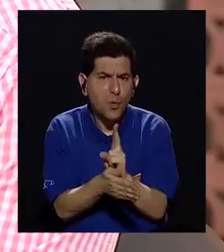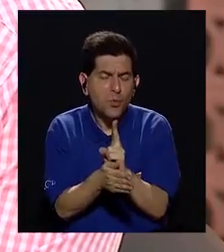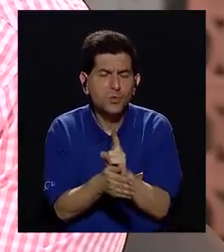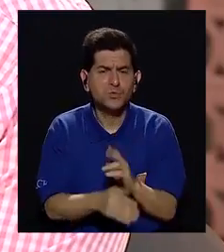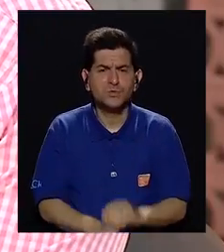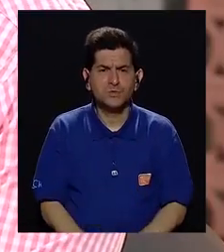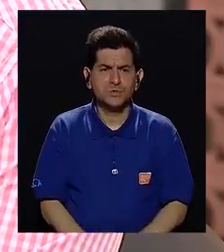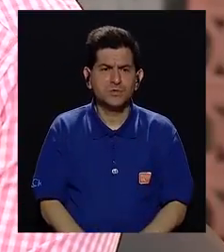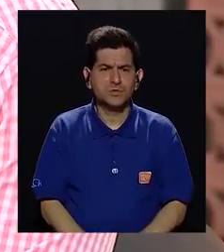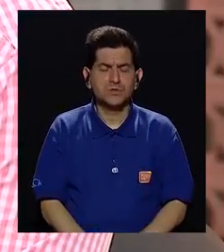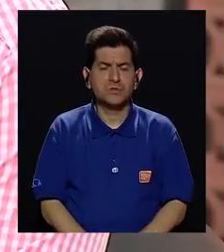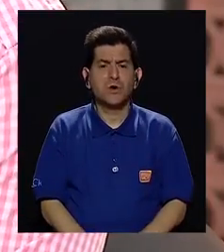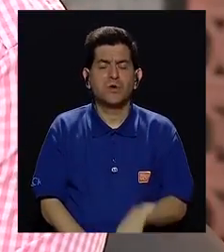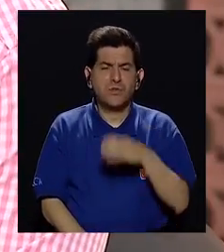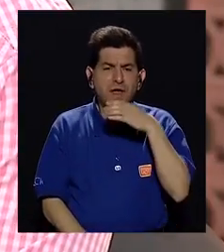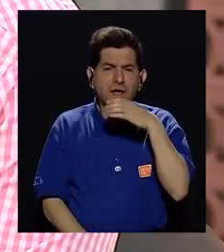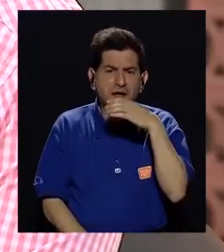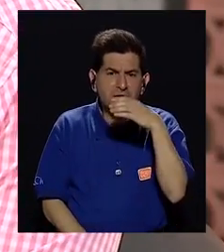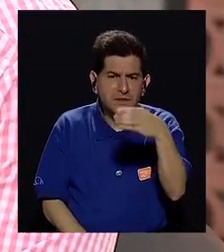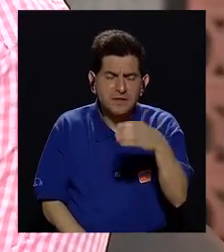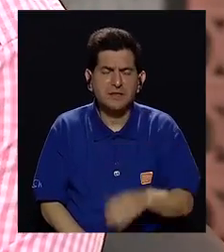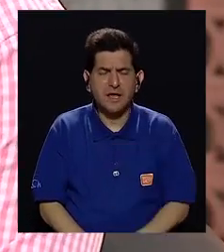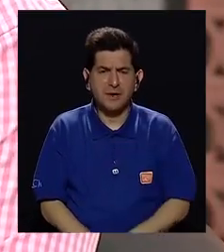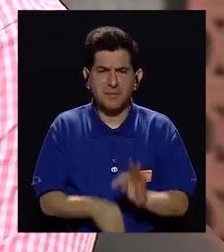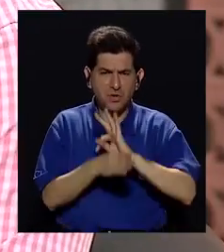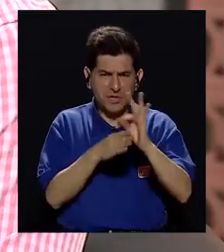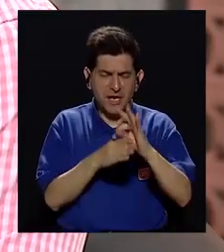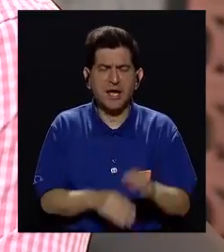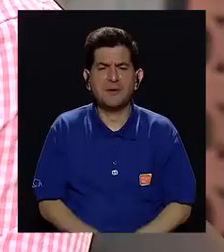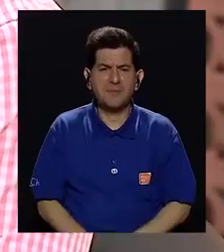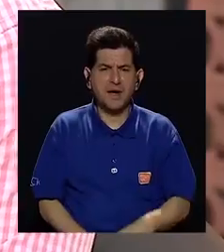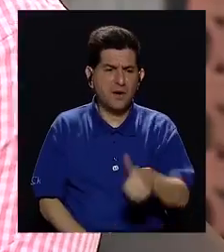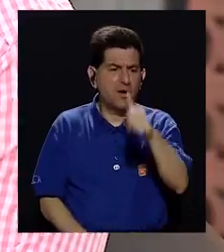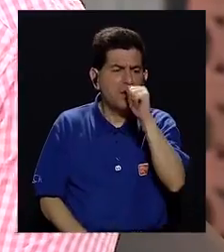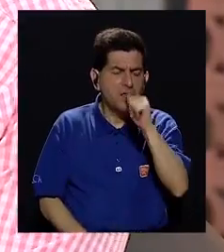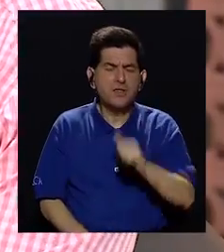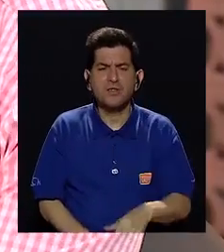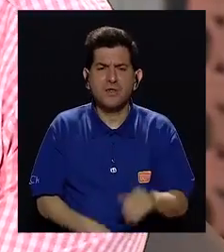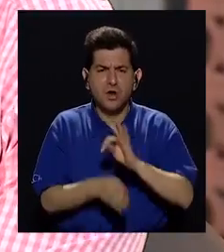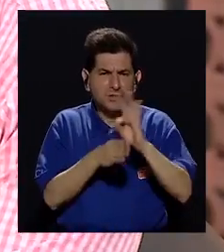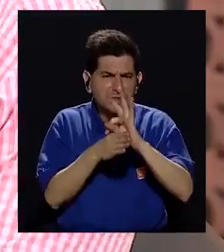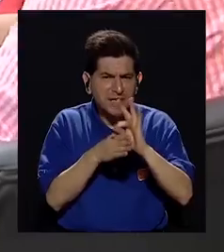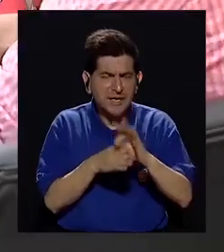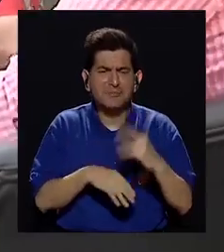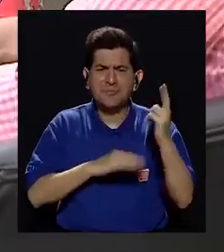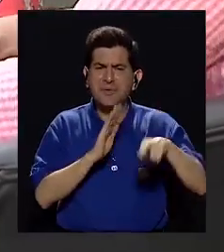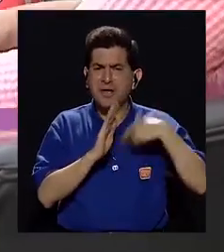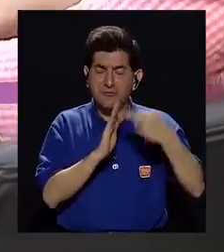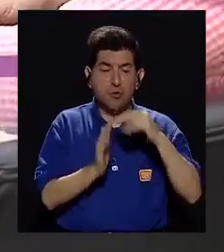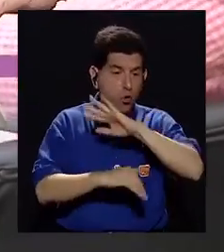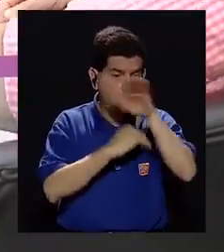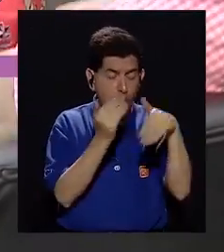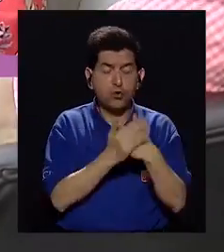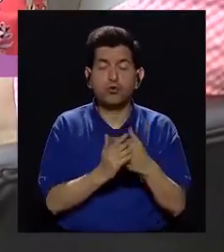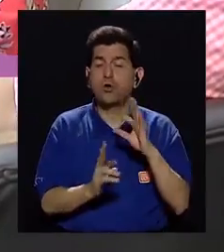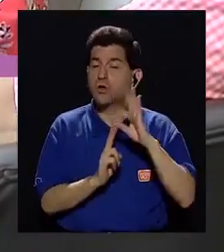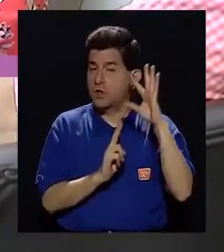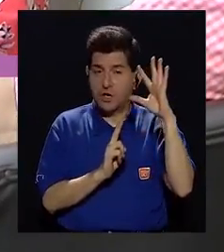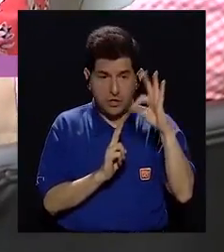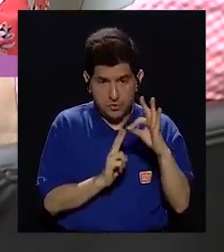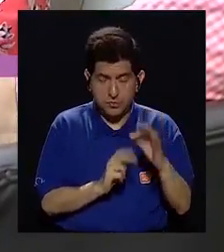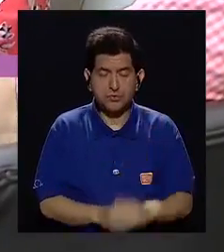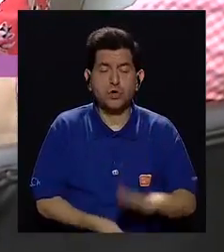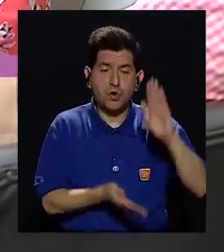de la termoterapia, la hidroterapia, ¿qué papel juega? Todos esos tratamientos